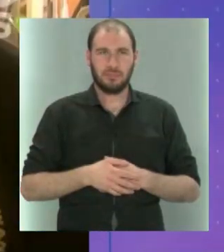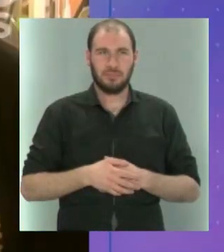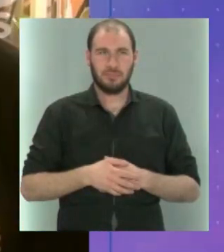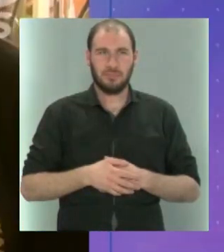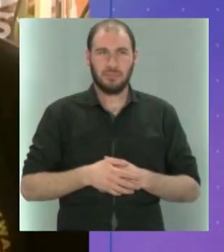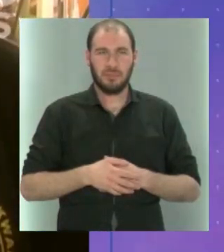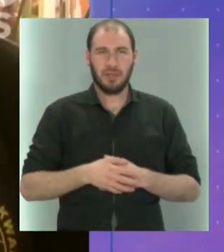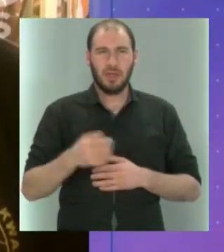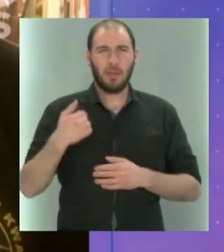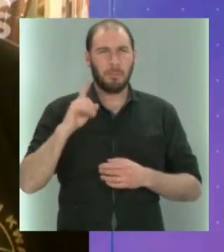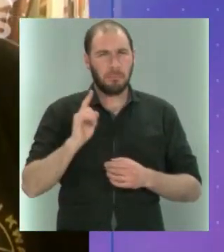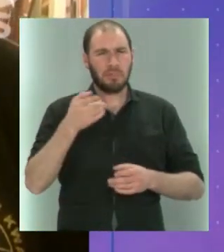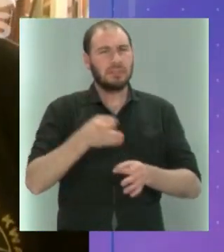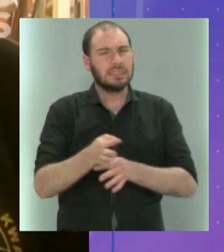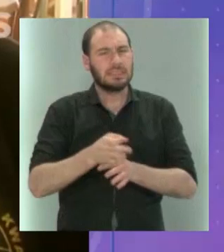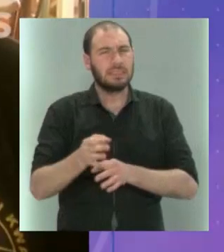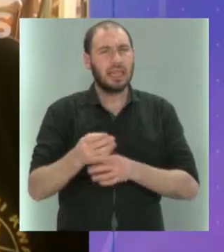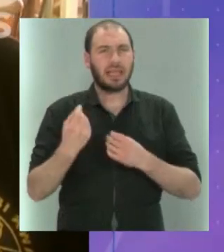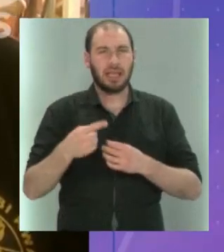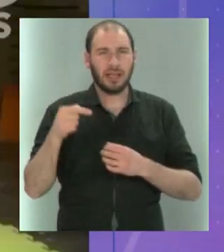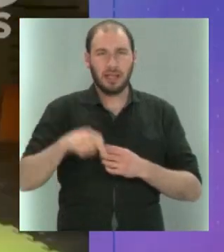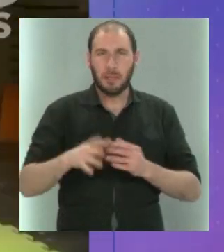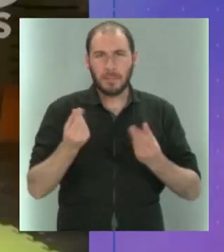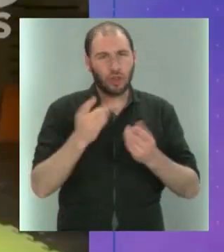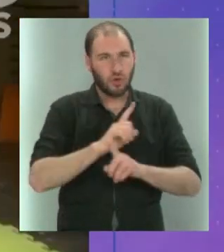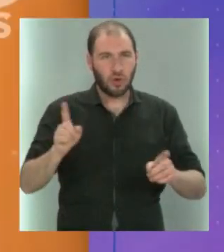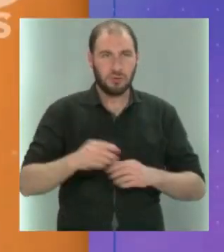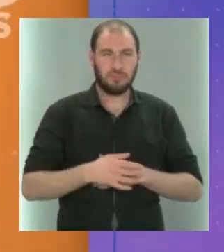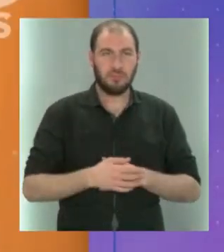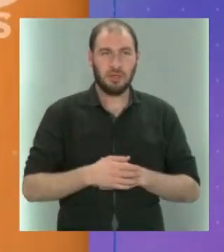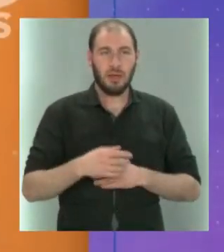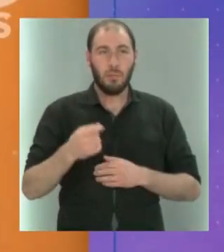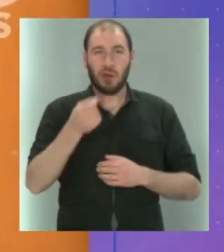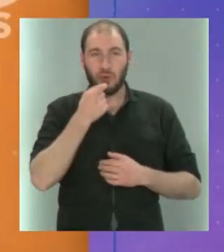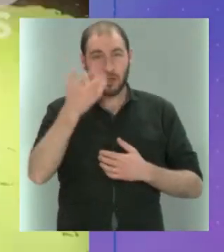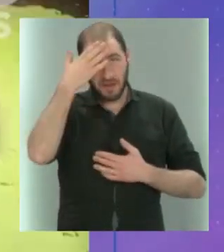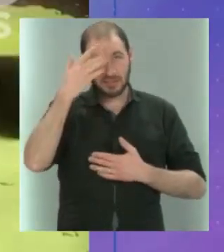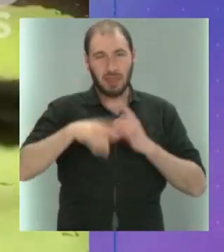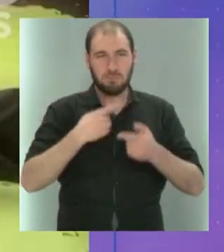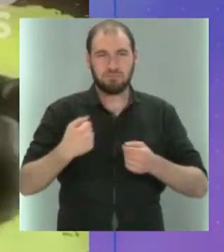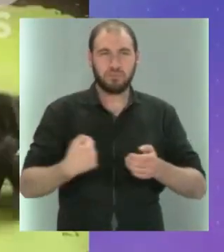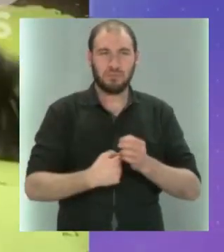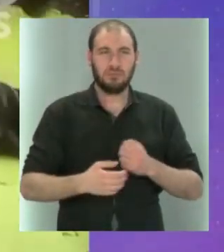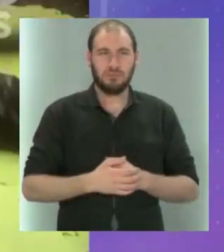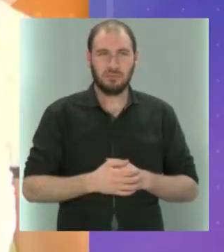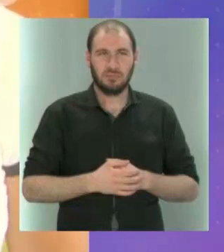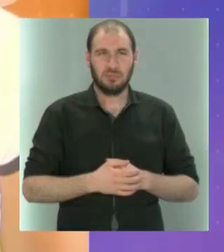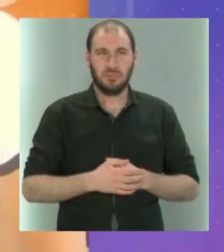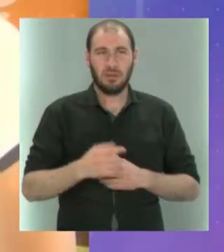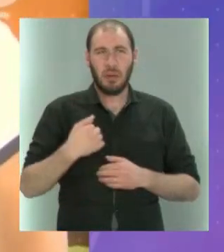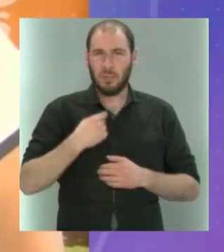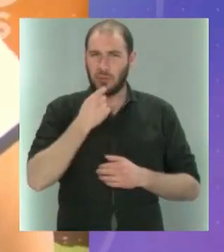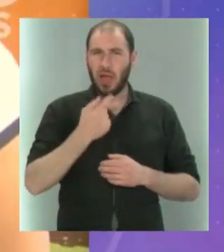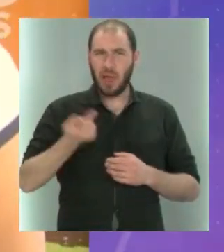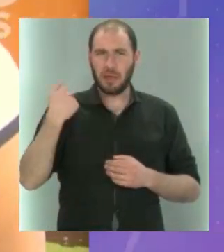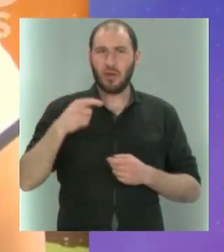Lo primero que quiero enseñarle a las chicas es a no entrar en pánico. Contra la cabeza y lo doblo. Y es bastante común. A mí, por ejemplo, me pasó